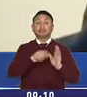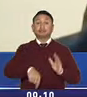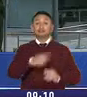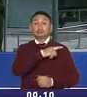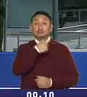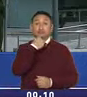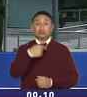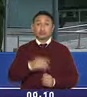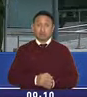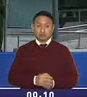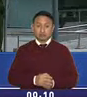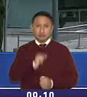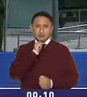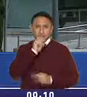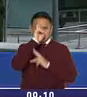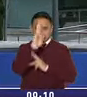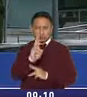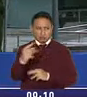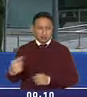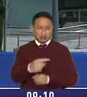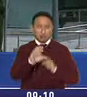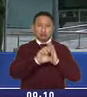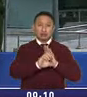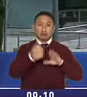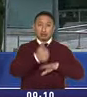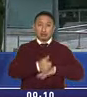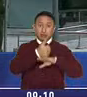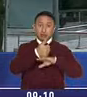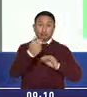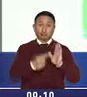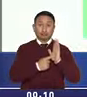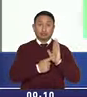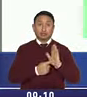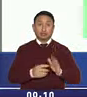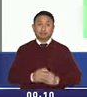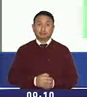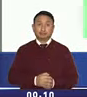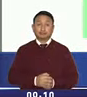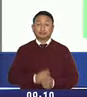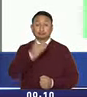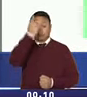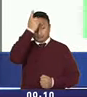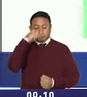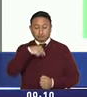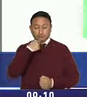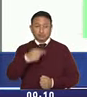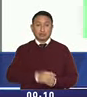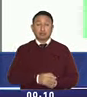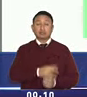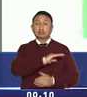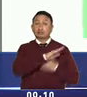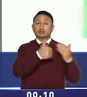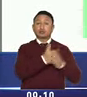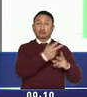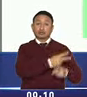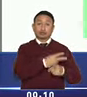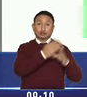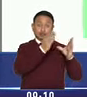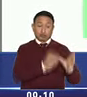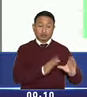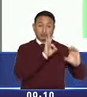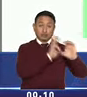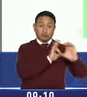constitucionalista, ante esta falta, la Corte Constitucional marca un precedente, pues en la sentencia destituyó a todos los miembros